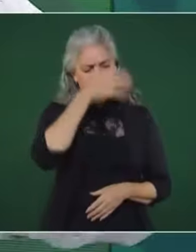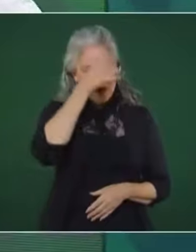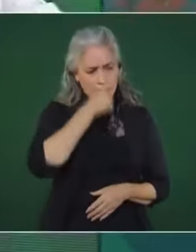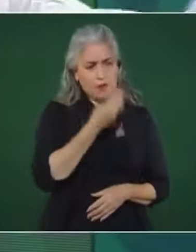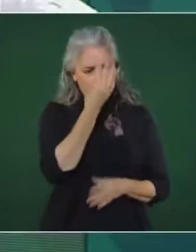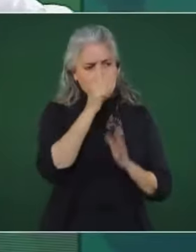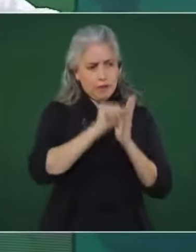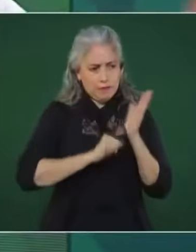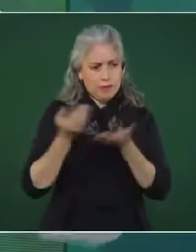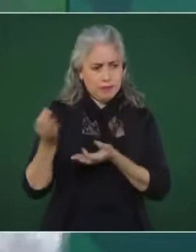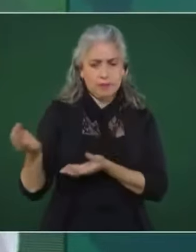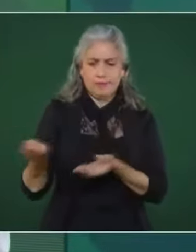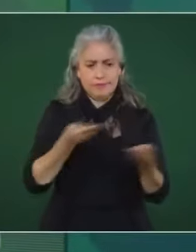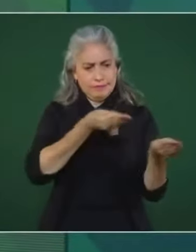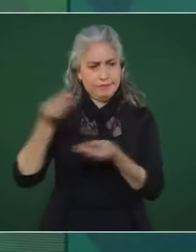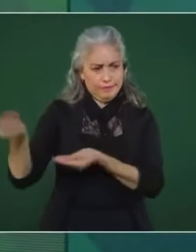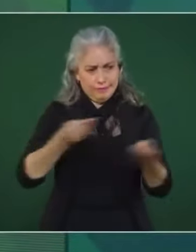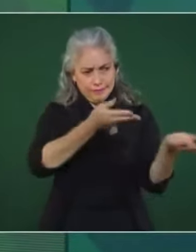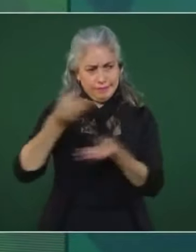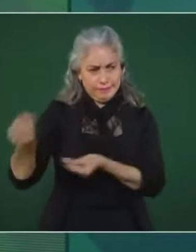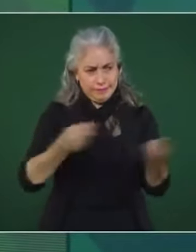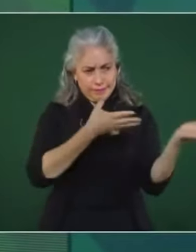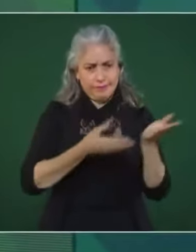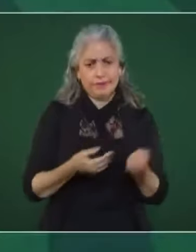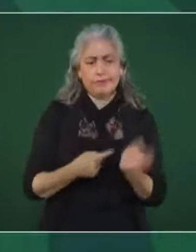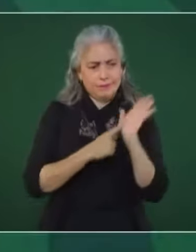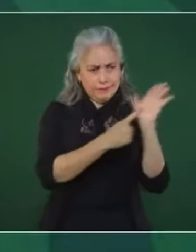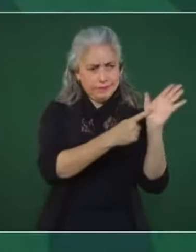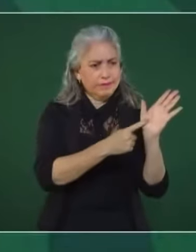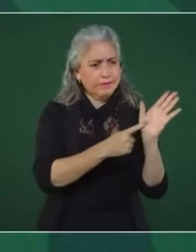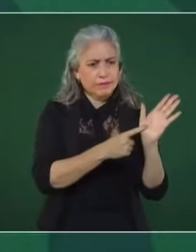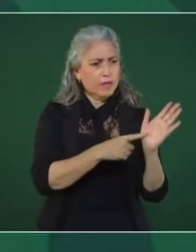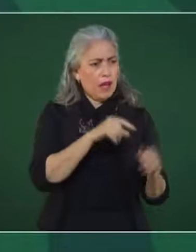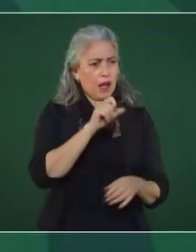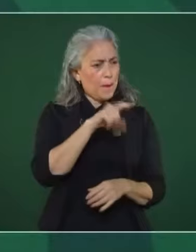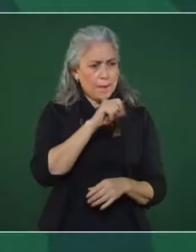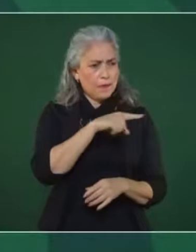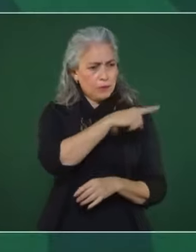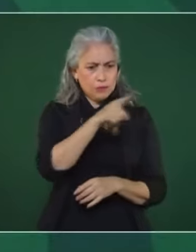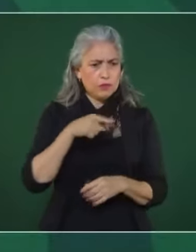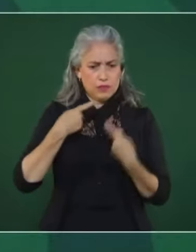Vean todos los archivos. Es más, contraten especialistas.